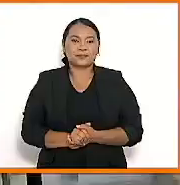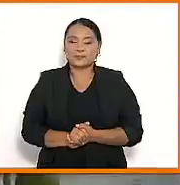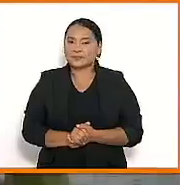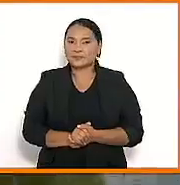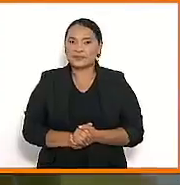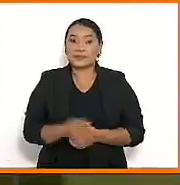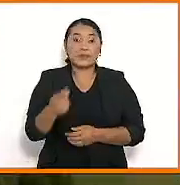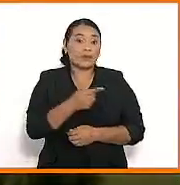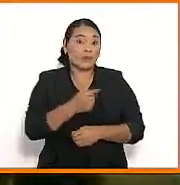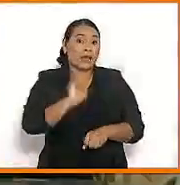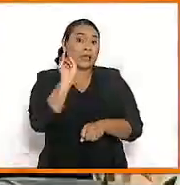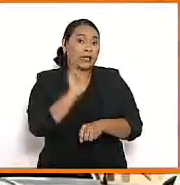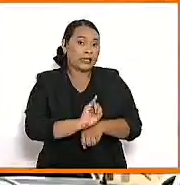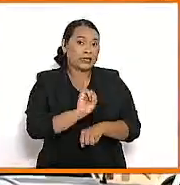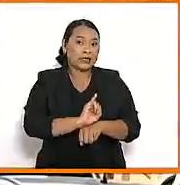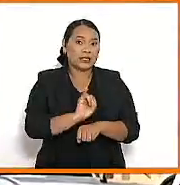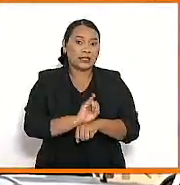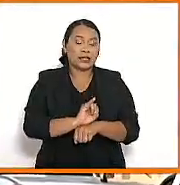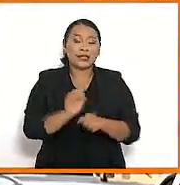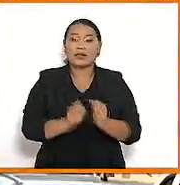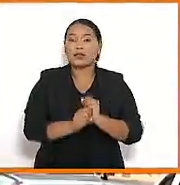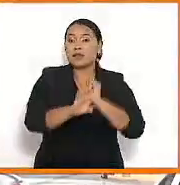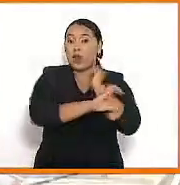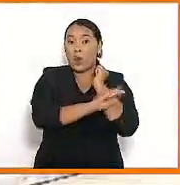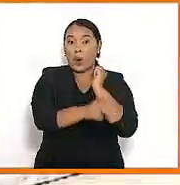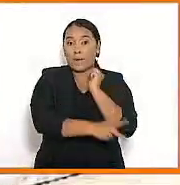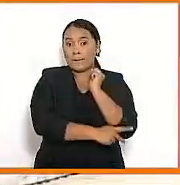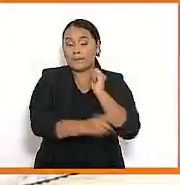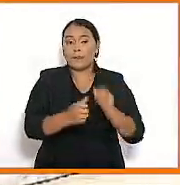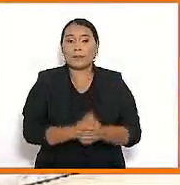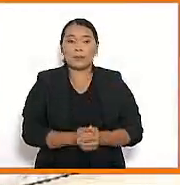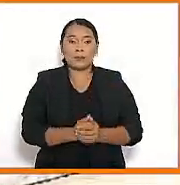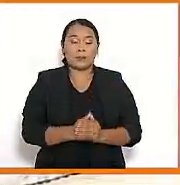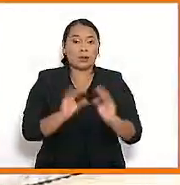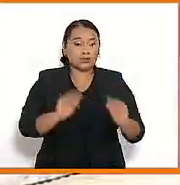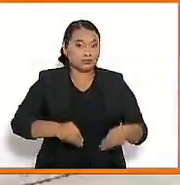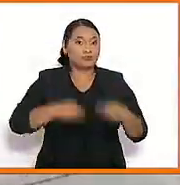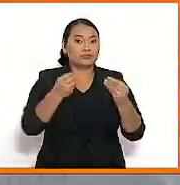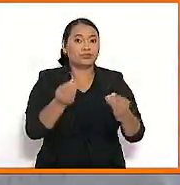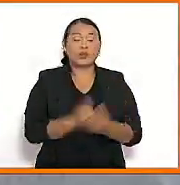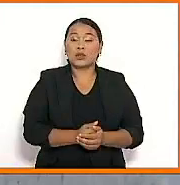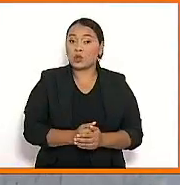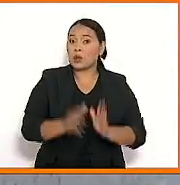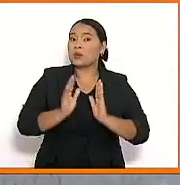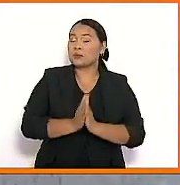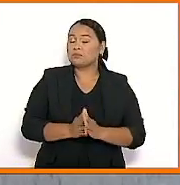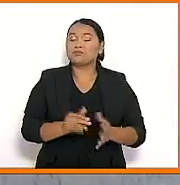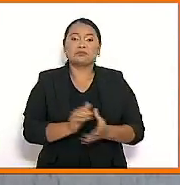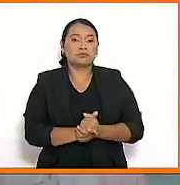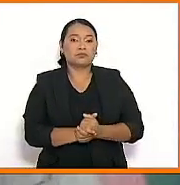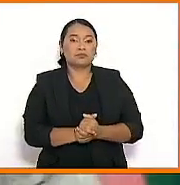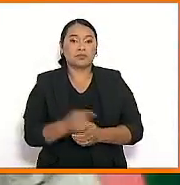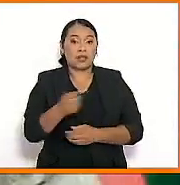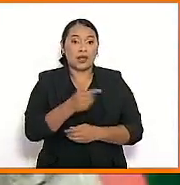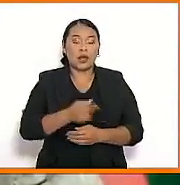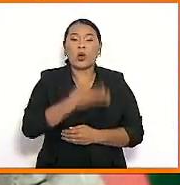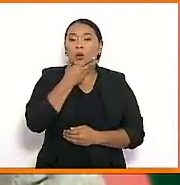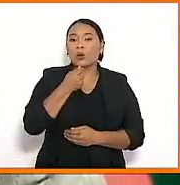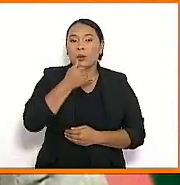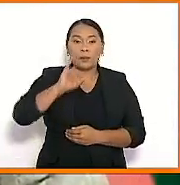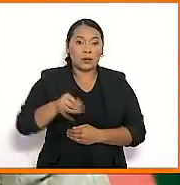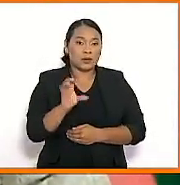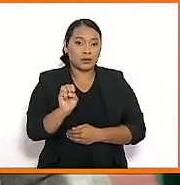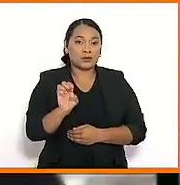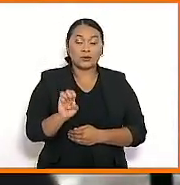Esta iglesia de la ciudad de Dulce Nombre de Copán no solo dio alimento espiritual a José Santos Castillo, sino que también le acogió